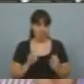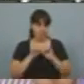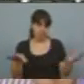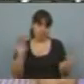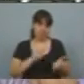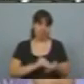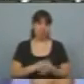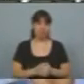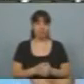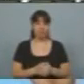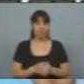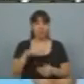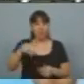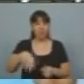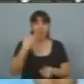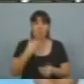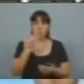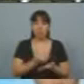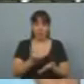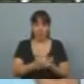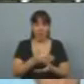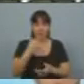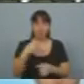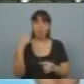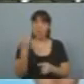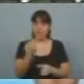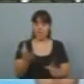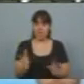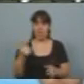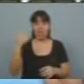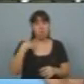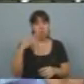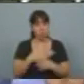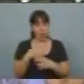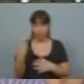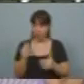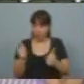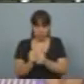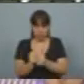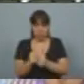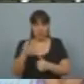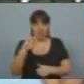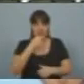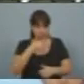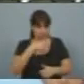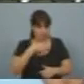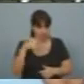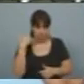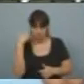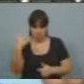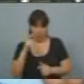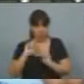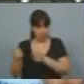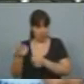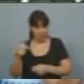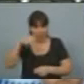esta noticia? Estamos hablando de cosas que no existen y que no son verdades. Tengo a mi novia al lado, si yo te la paso, y esto es